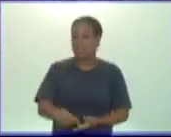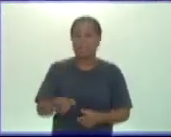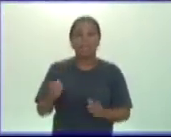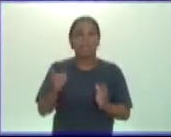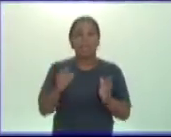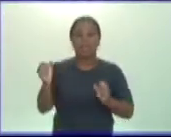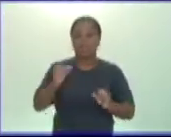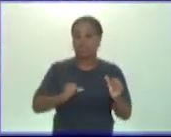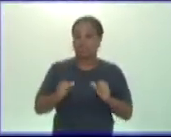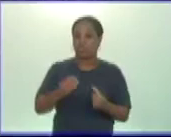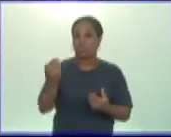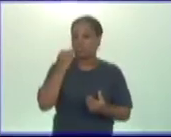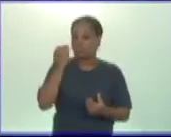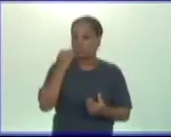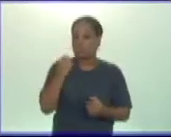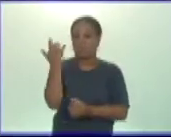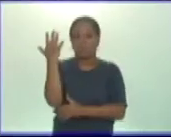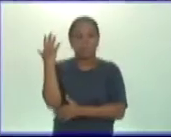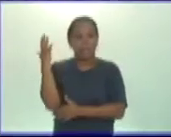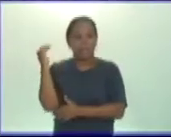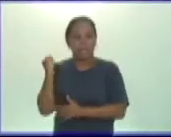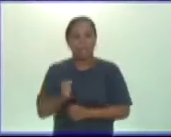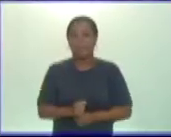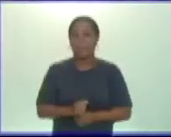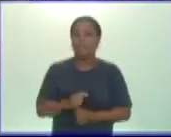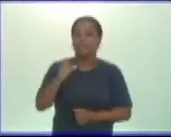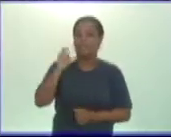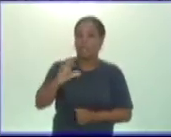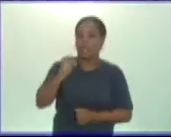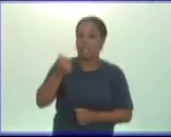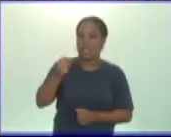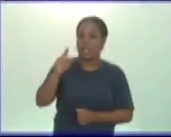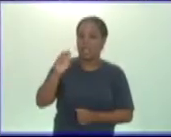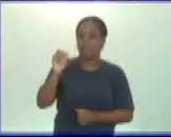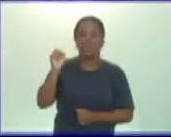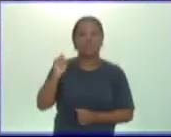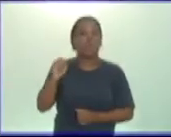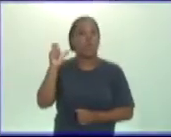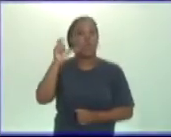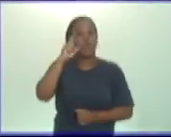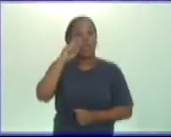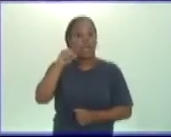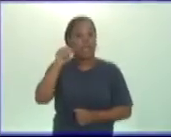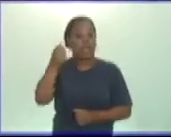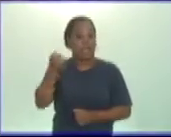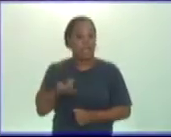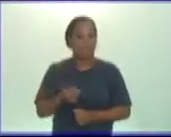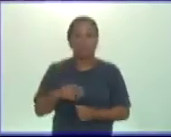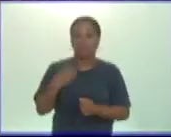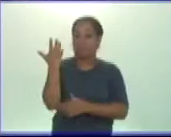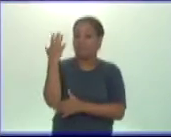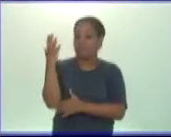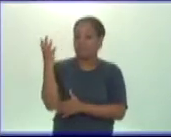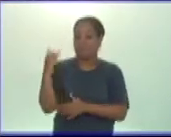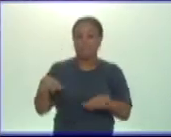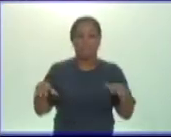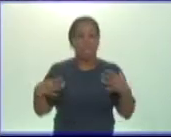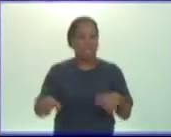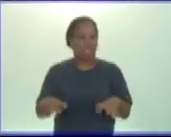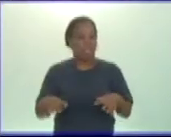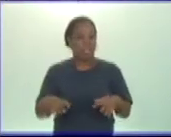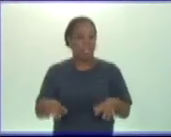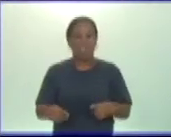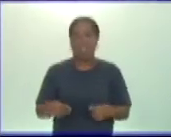potasio, calcio y sodio. Esto hace que provoque que la vegetación esté malnutrida y sea más vulnerable a